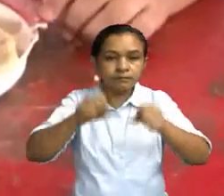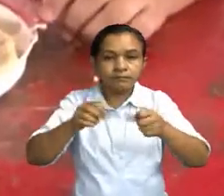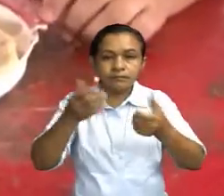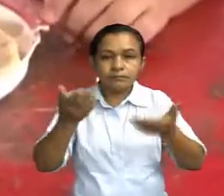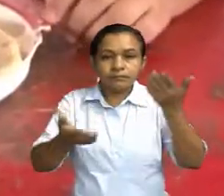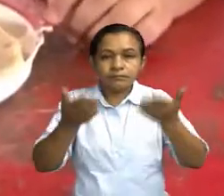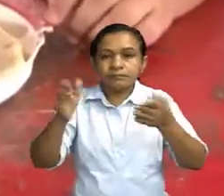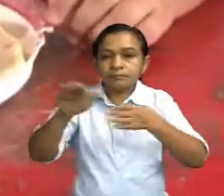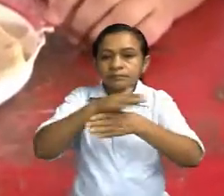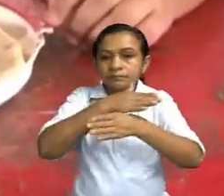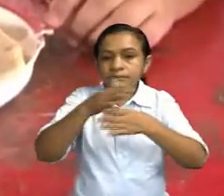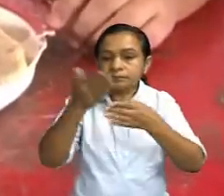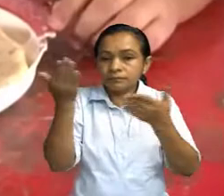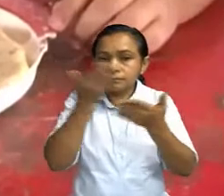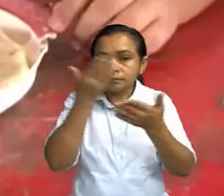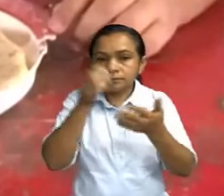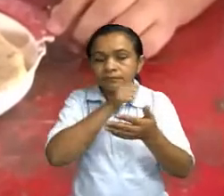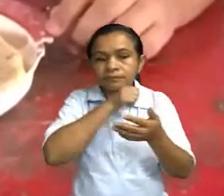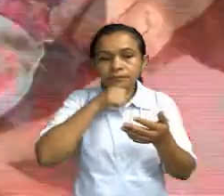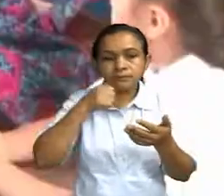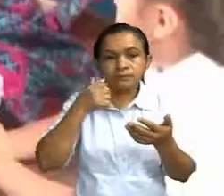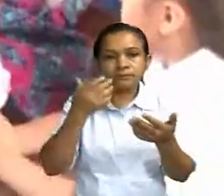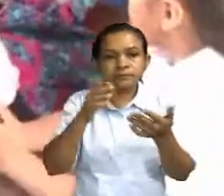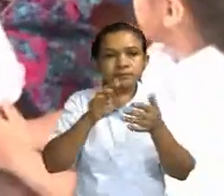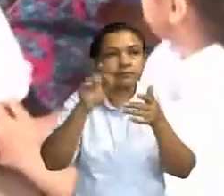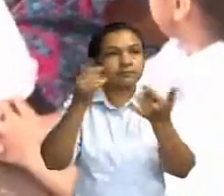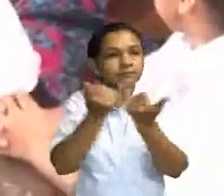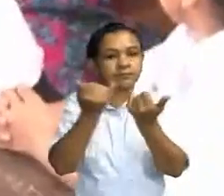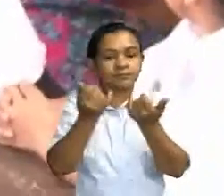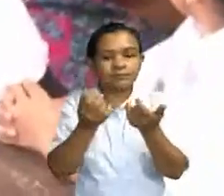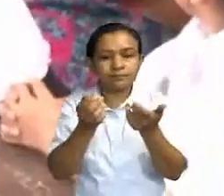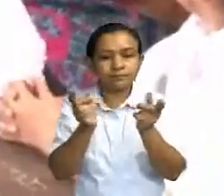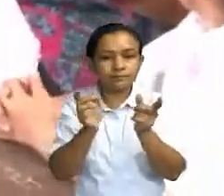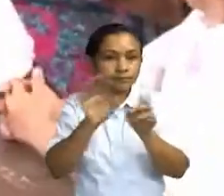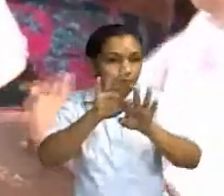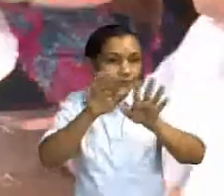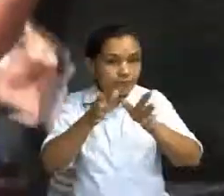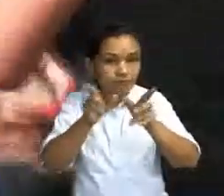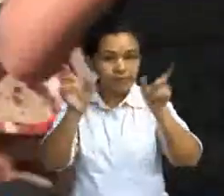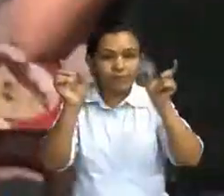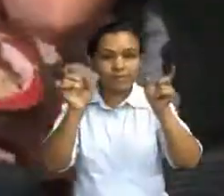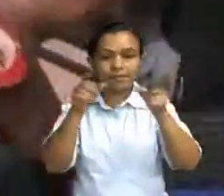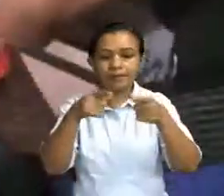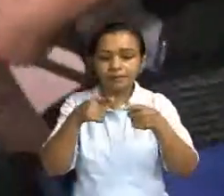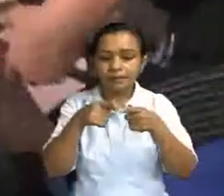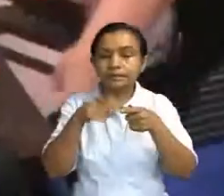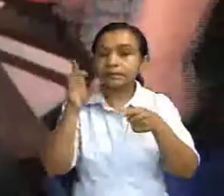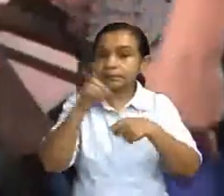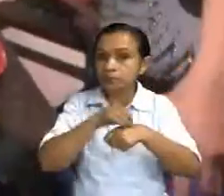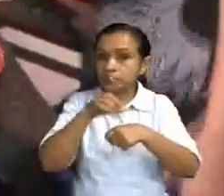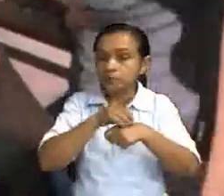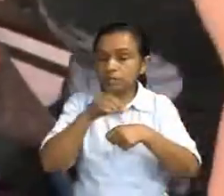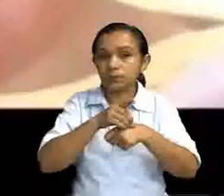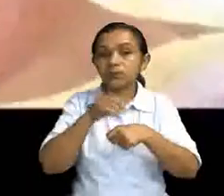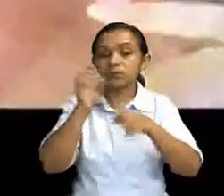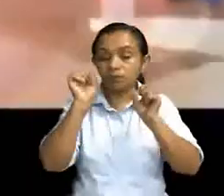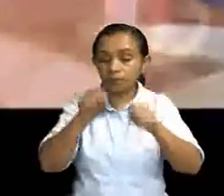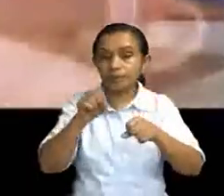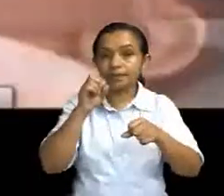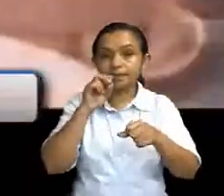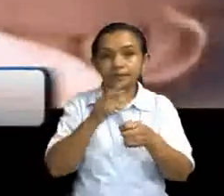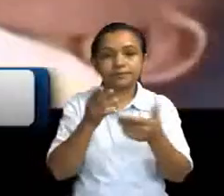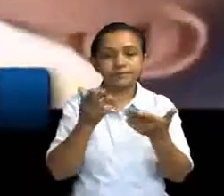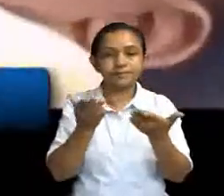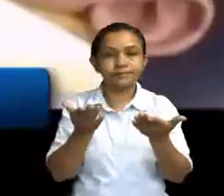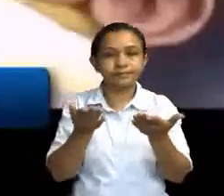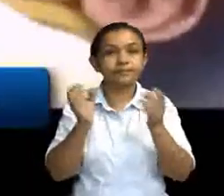mandarse diferentes estudios. O sea, la vulvovaginitis generalmente es un diagnóstico clínico, meramente clínico, ¿verdad? Eso es por los